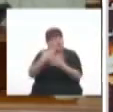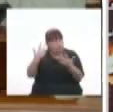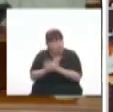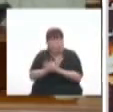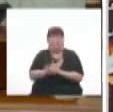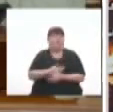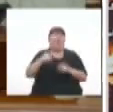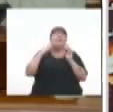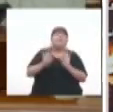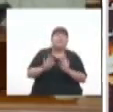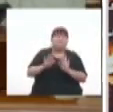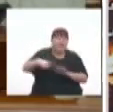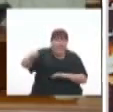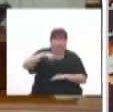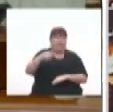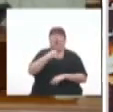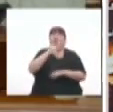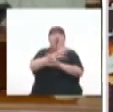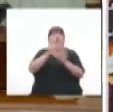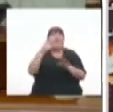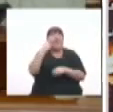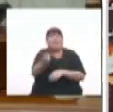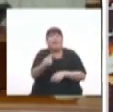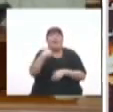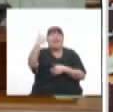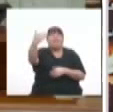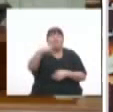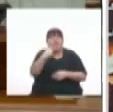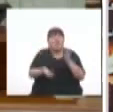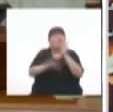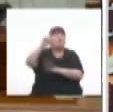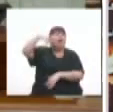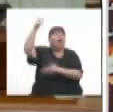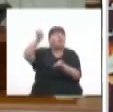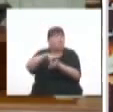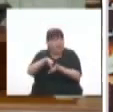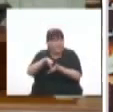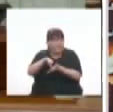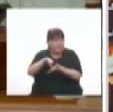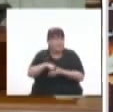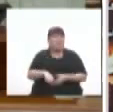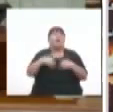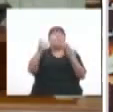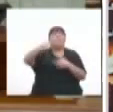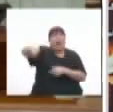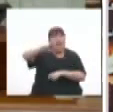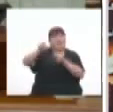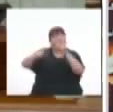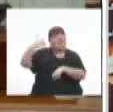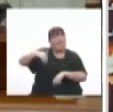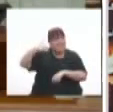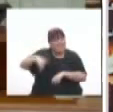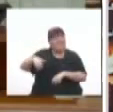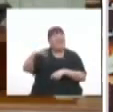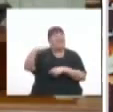se diera sumado a eso que este paquete que este que este que esta ley bases o ley Ómnibus como se llamó en otro